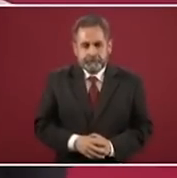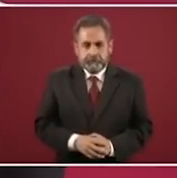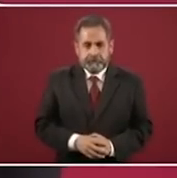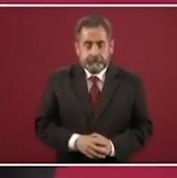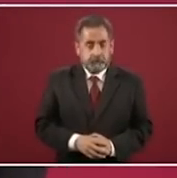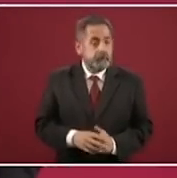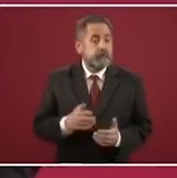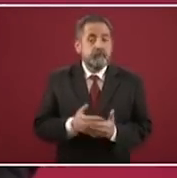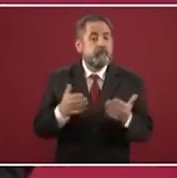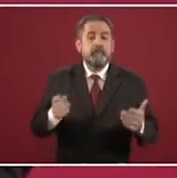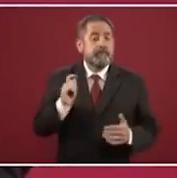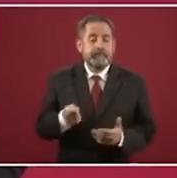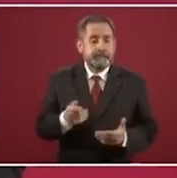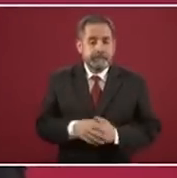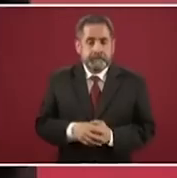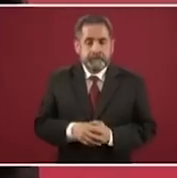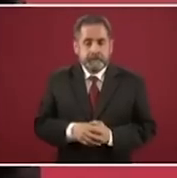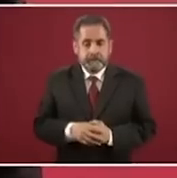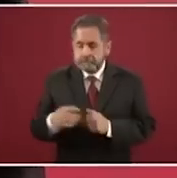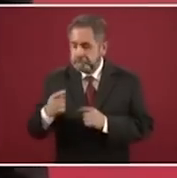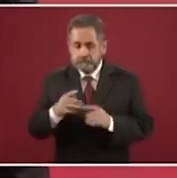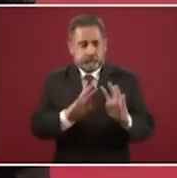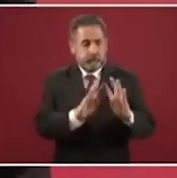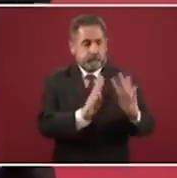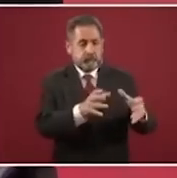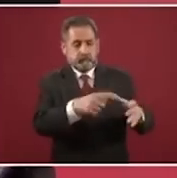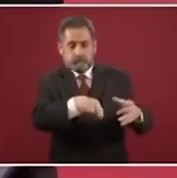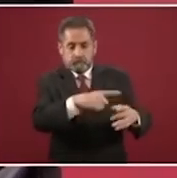Entonces, ahora es, se hace el comité,